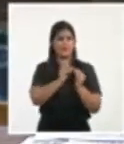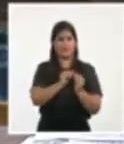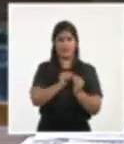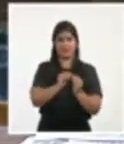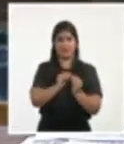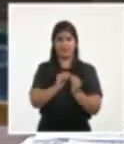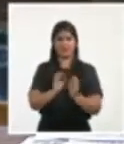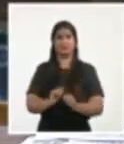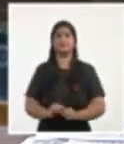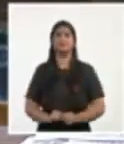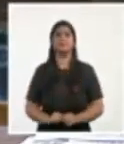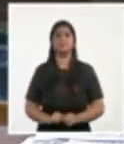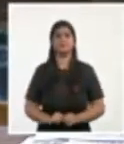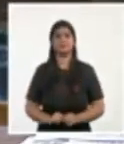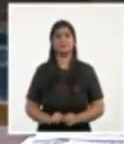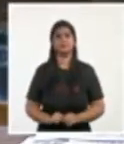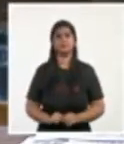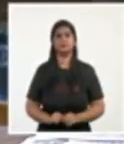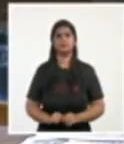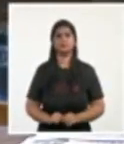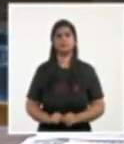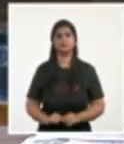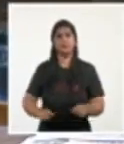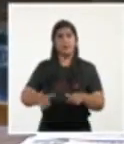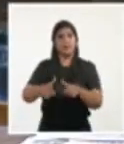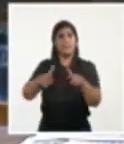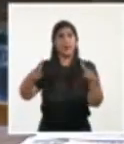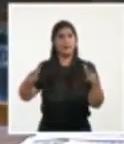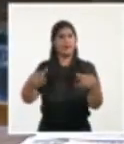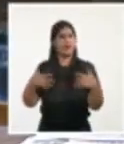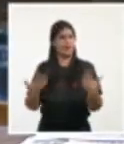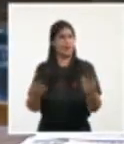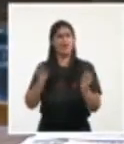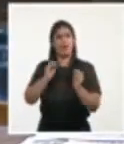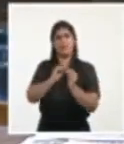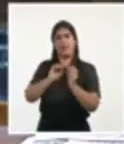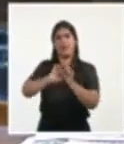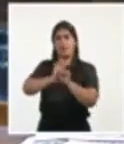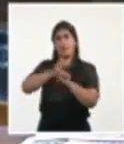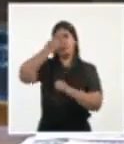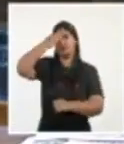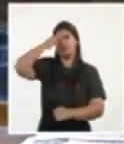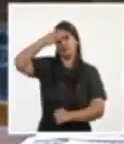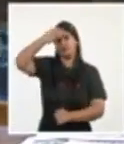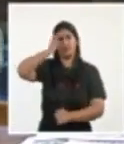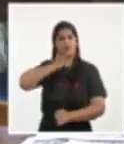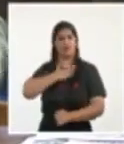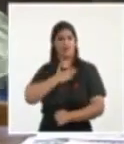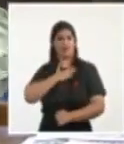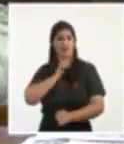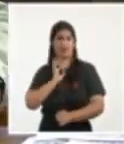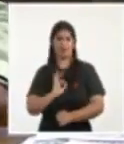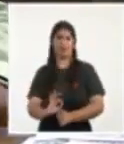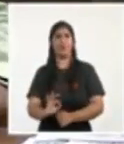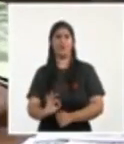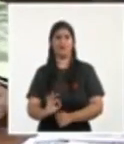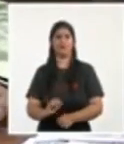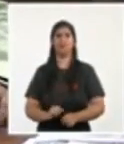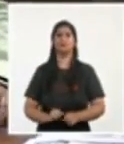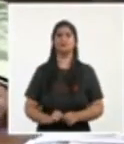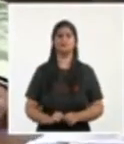y siguen predominando los casos autóctonos, que habla de una transmisión local en el país.